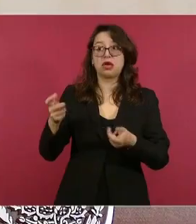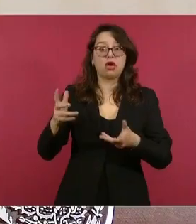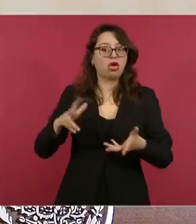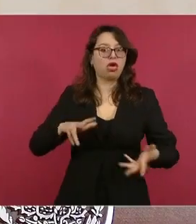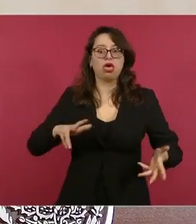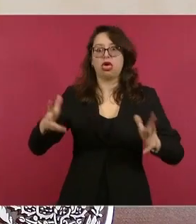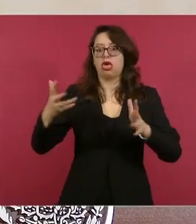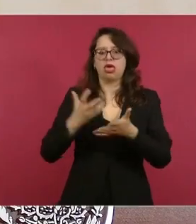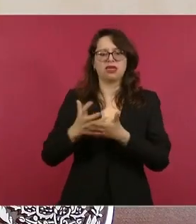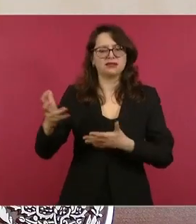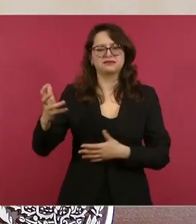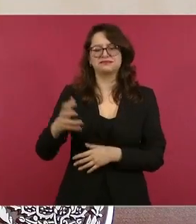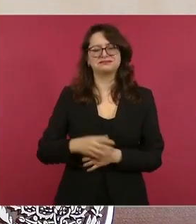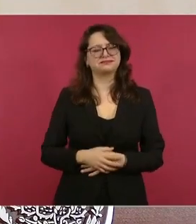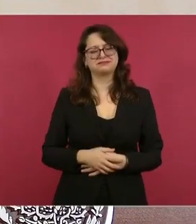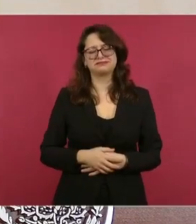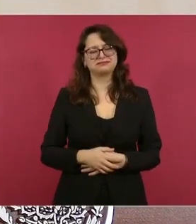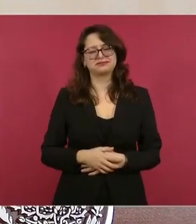en Acapulco.